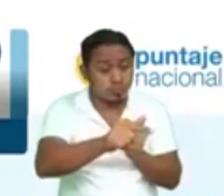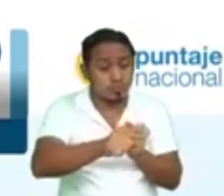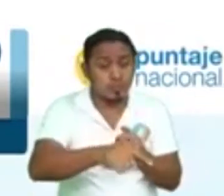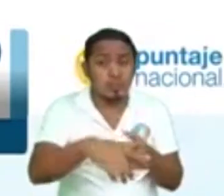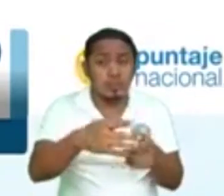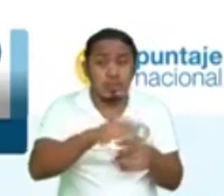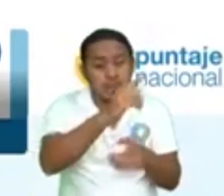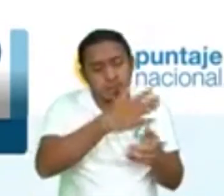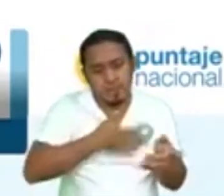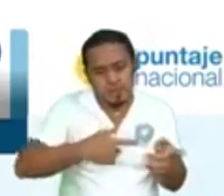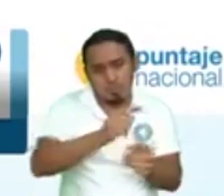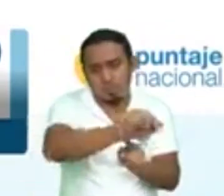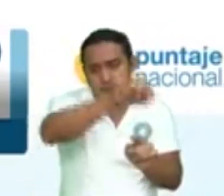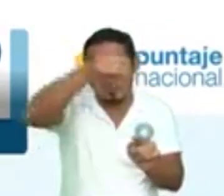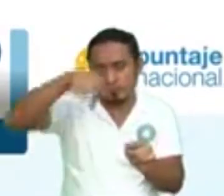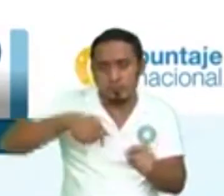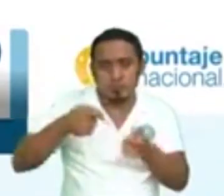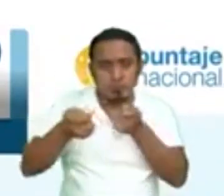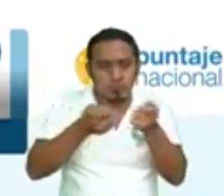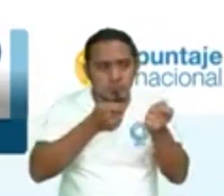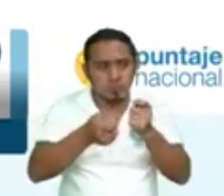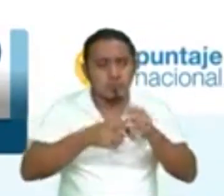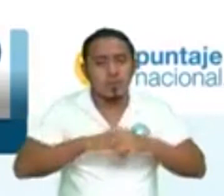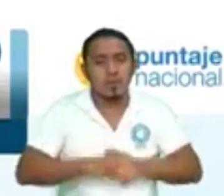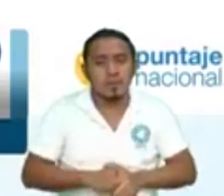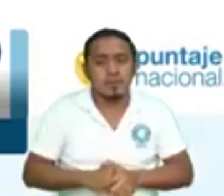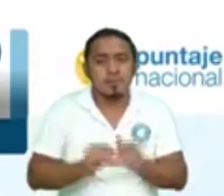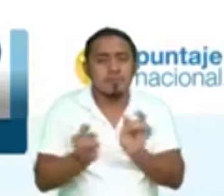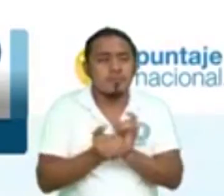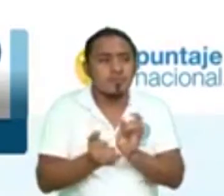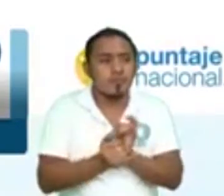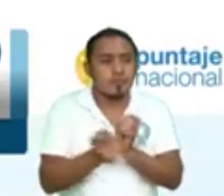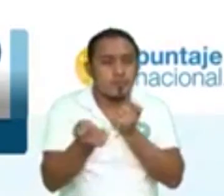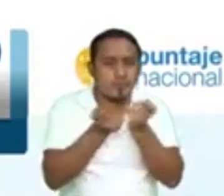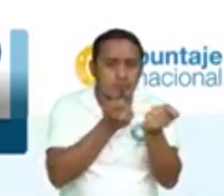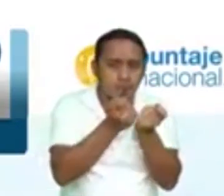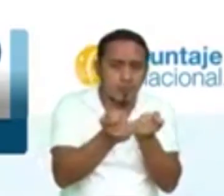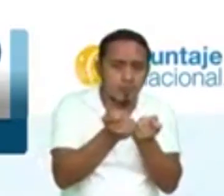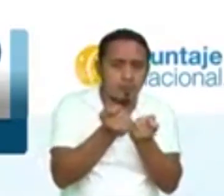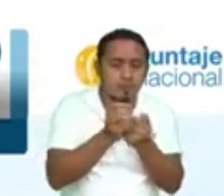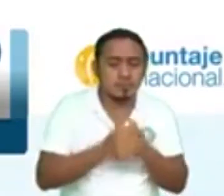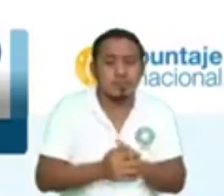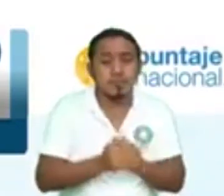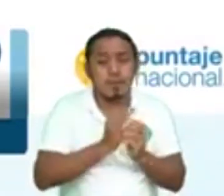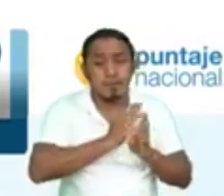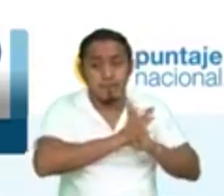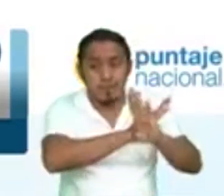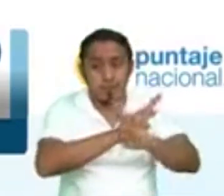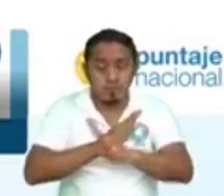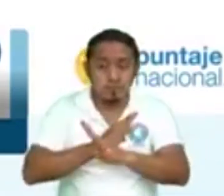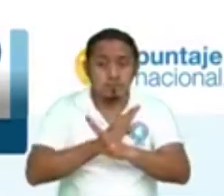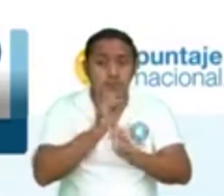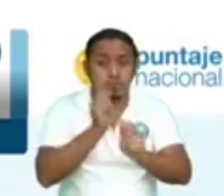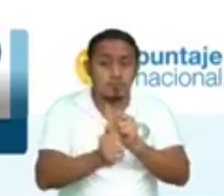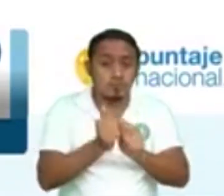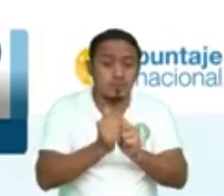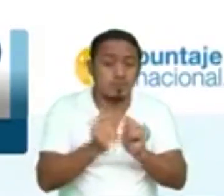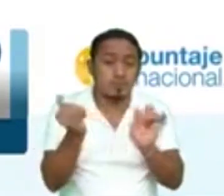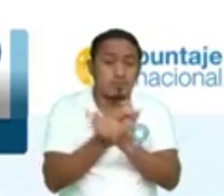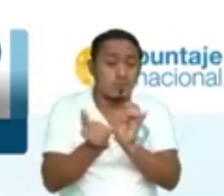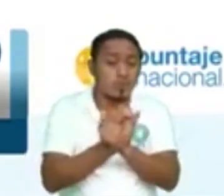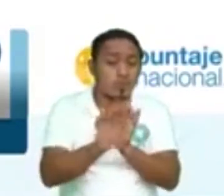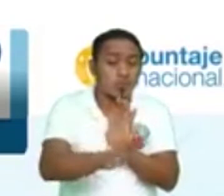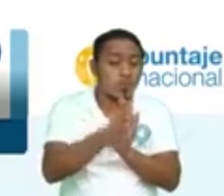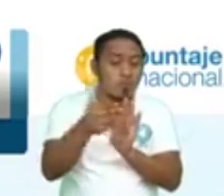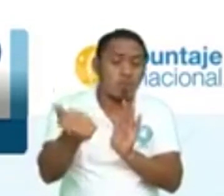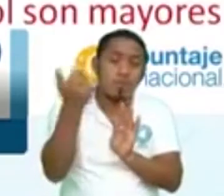a sus controles prenatales para que porque también durante el control prenatal, aparte de que evitamos de que pasen estas cosas, podemos detectar otras